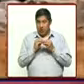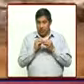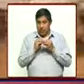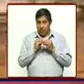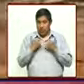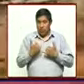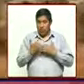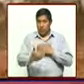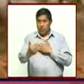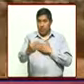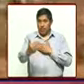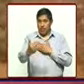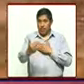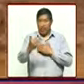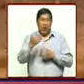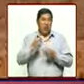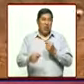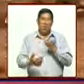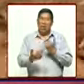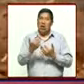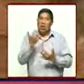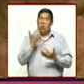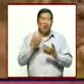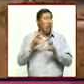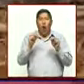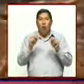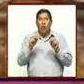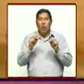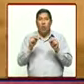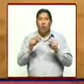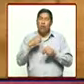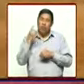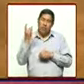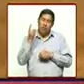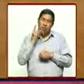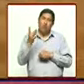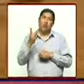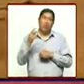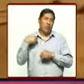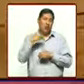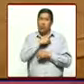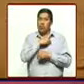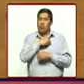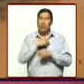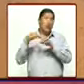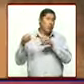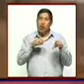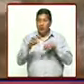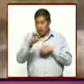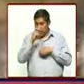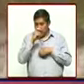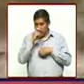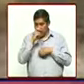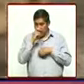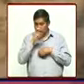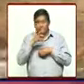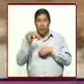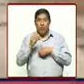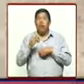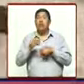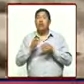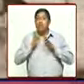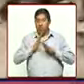partir del día de hoy. Entonces es una medida dura, pero lo hemos tomado con la seriedad correspondiente y con